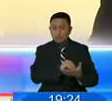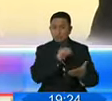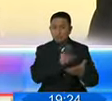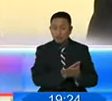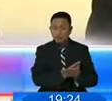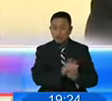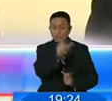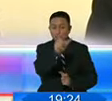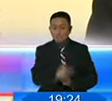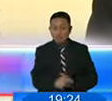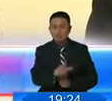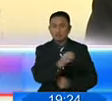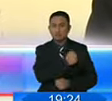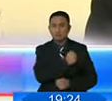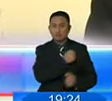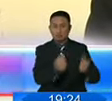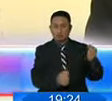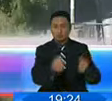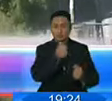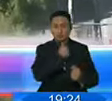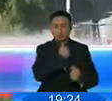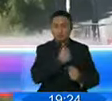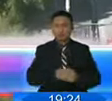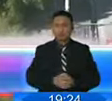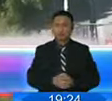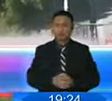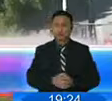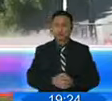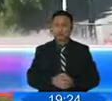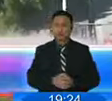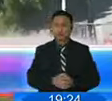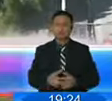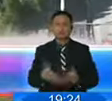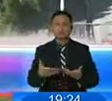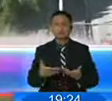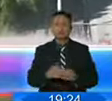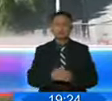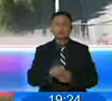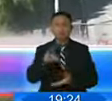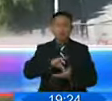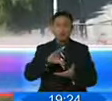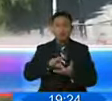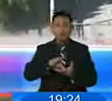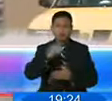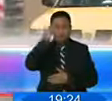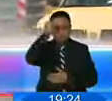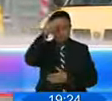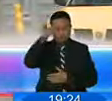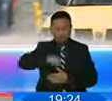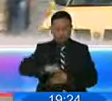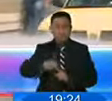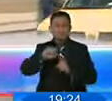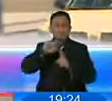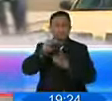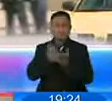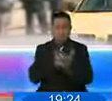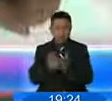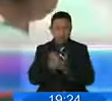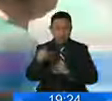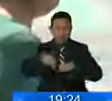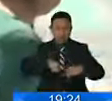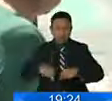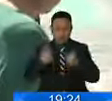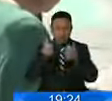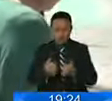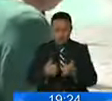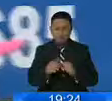directamente al transporte público. La idea con ellos es construir una ciudad inteligente que cuente con un servicio de transporte óptimo para